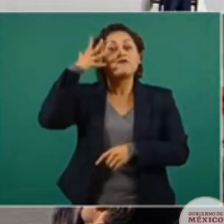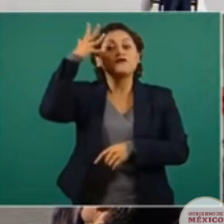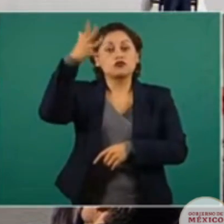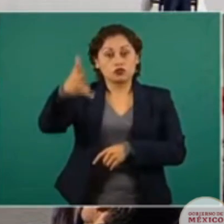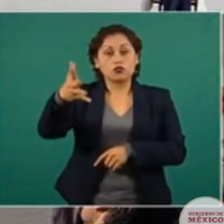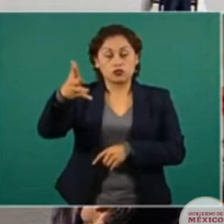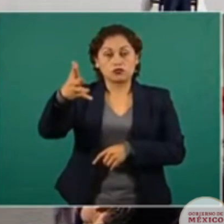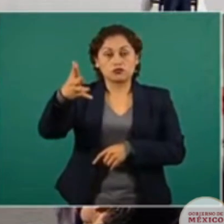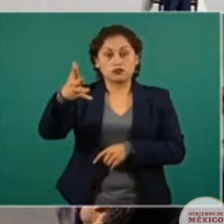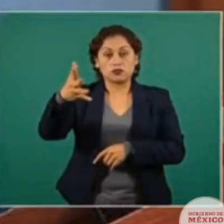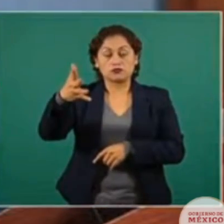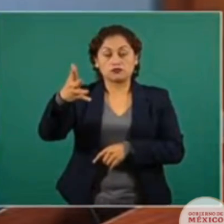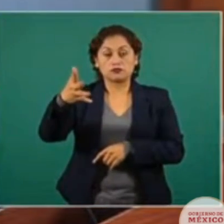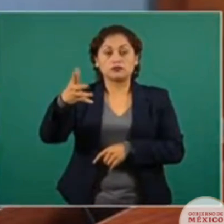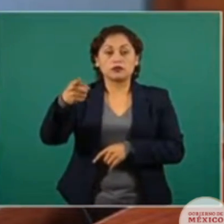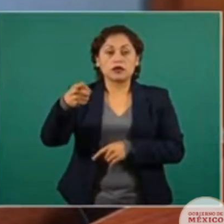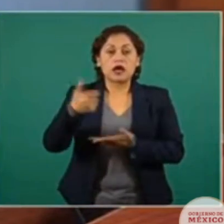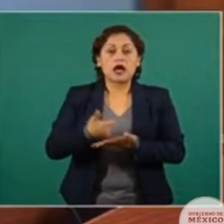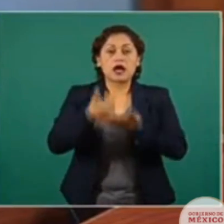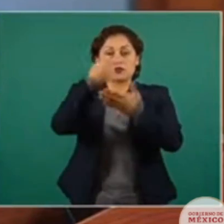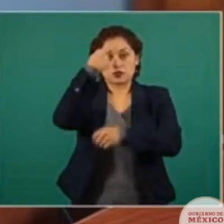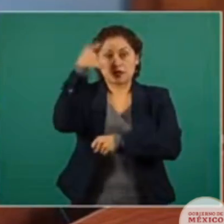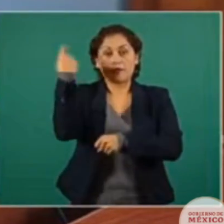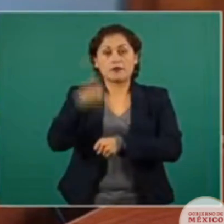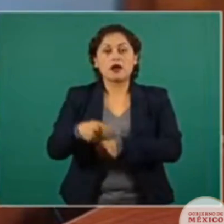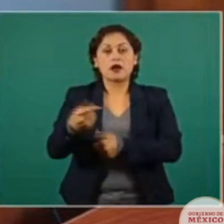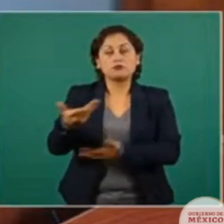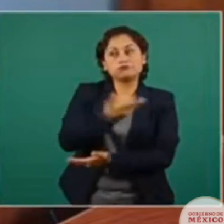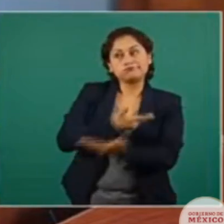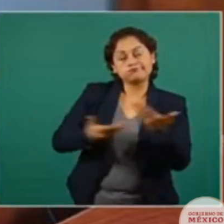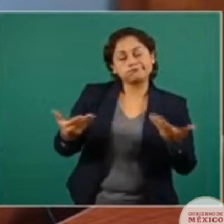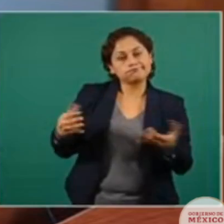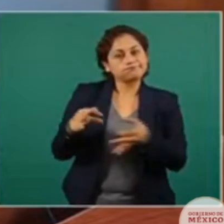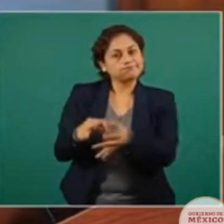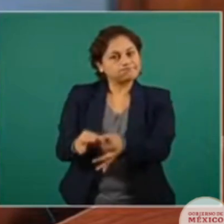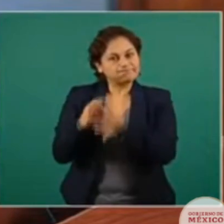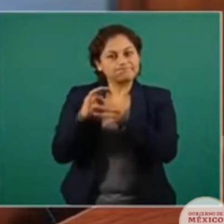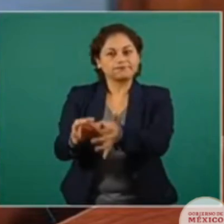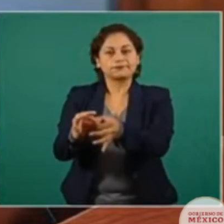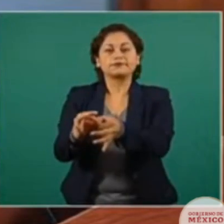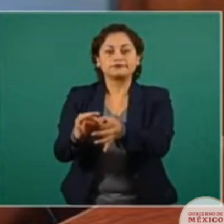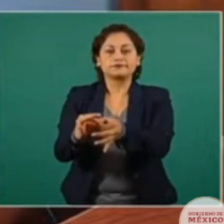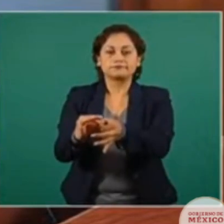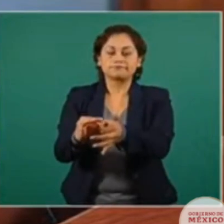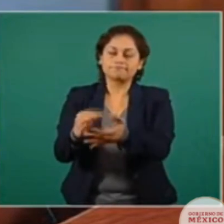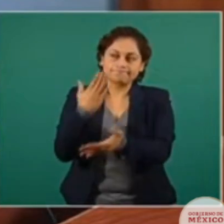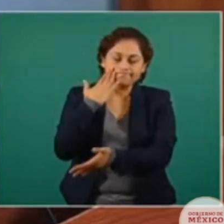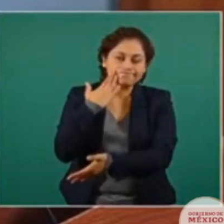Atlántico los cauces para una convivencia más estrecha, más fluida y más